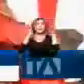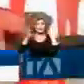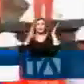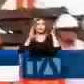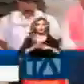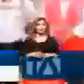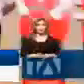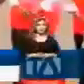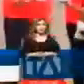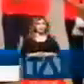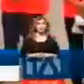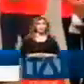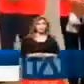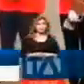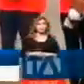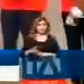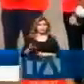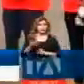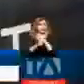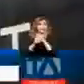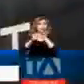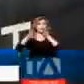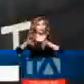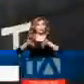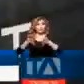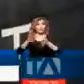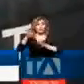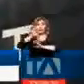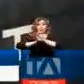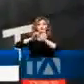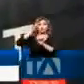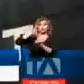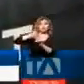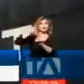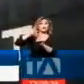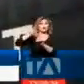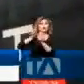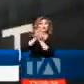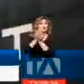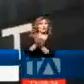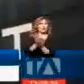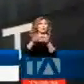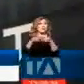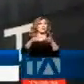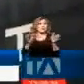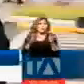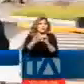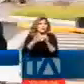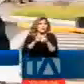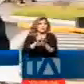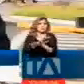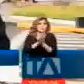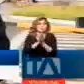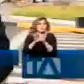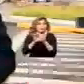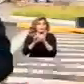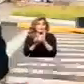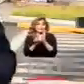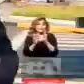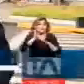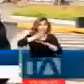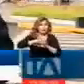seguido, Martínez, Andramuño y otros funcionarios examinaron este buque proveniente de Panamá, sin novedades. Minutos después